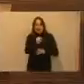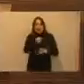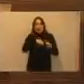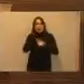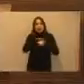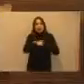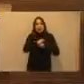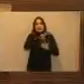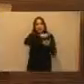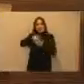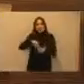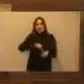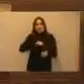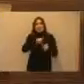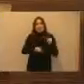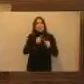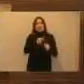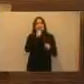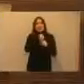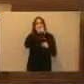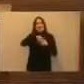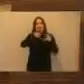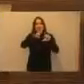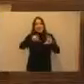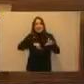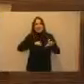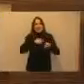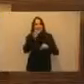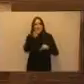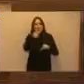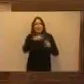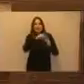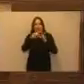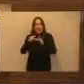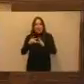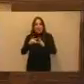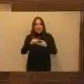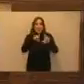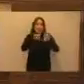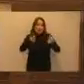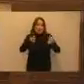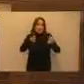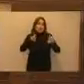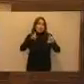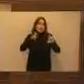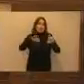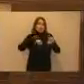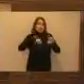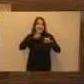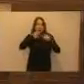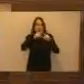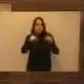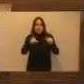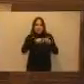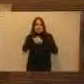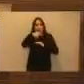residenciales, a trabajar en dos empresas geriátricas y ser el líder de la patronal de geriátricos del Principado. Pues, gestores que dinamitan